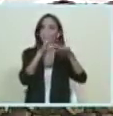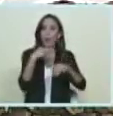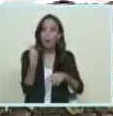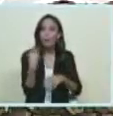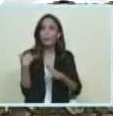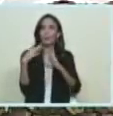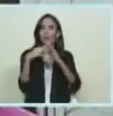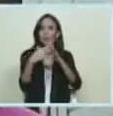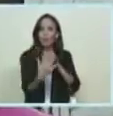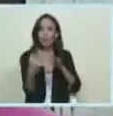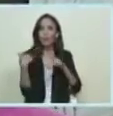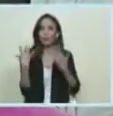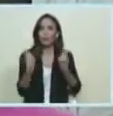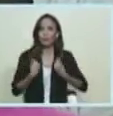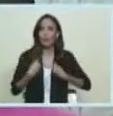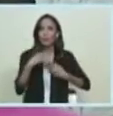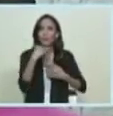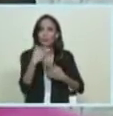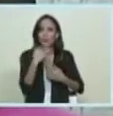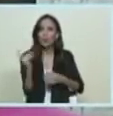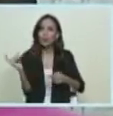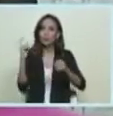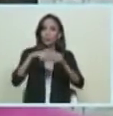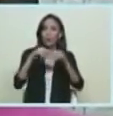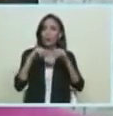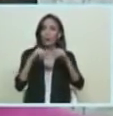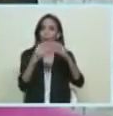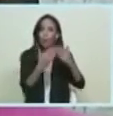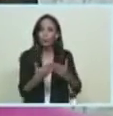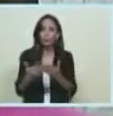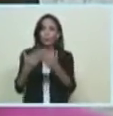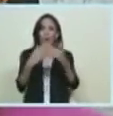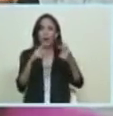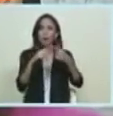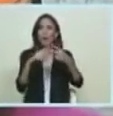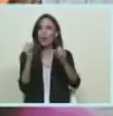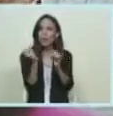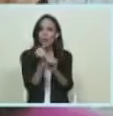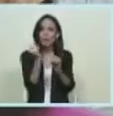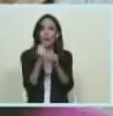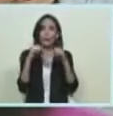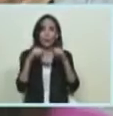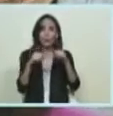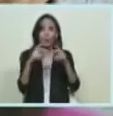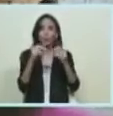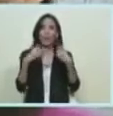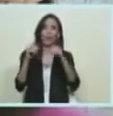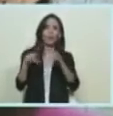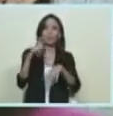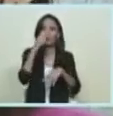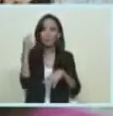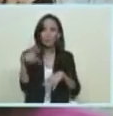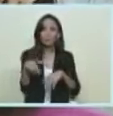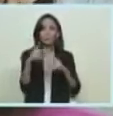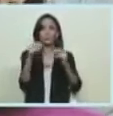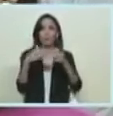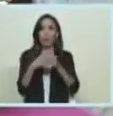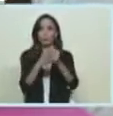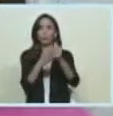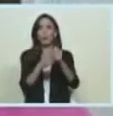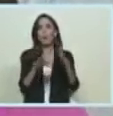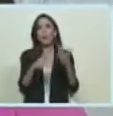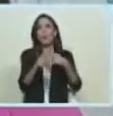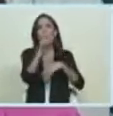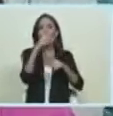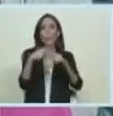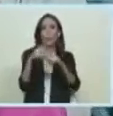de mi barrio para que se incorporen y se mantengan estudiando y trabajando de manera permanente. Así vamos a garantizar el